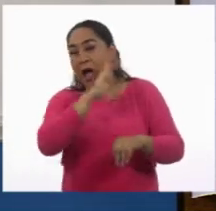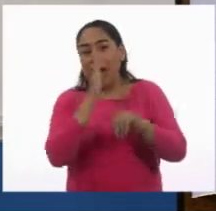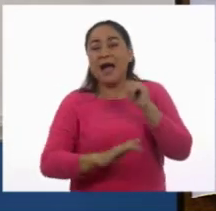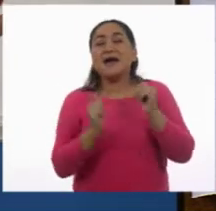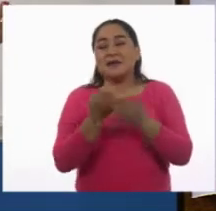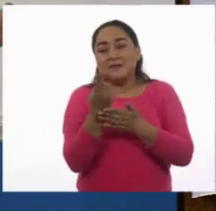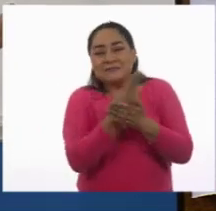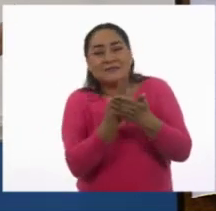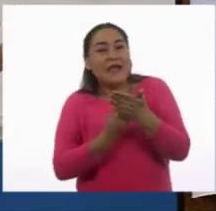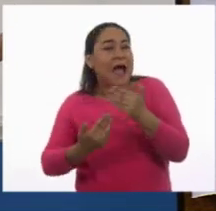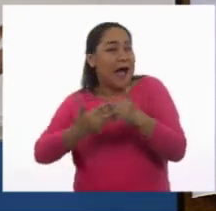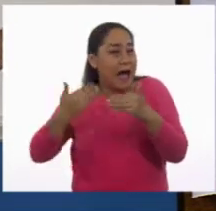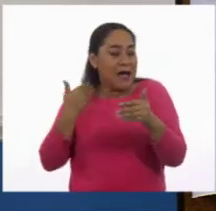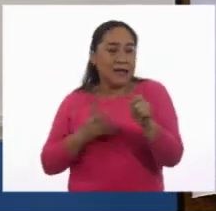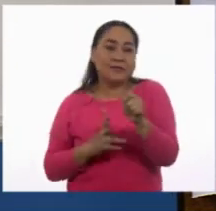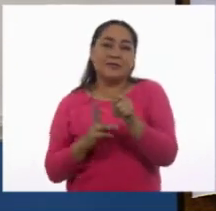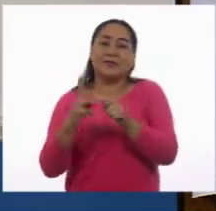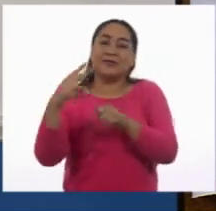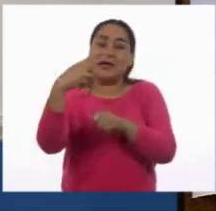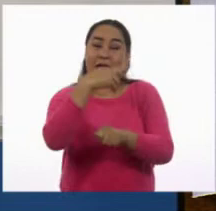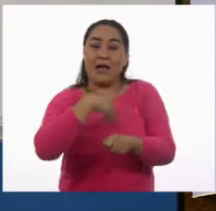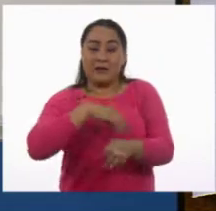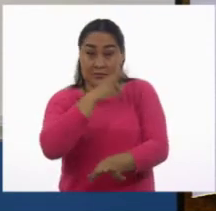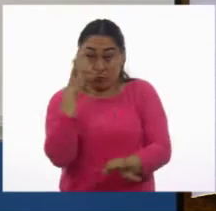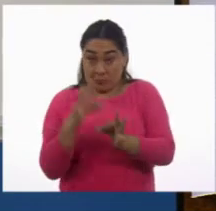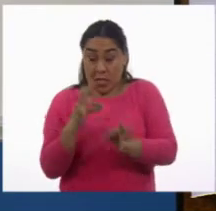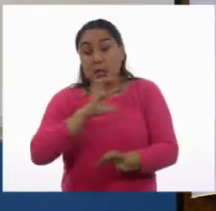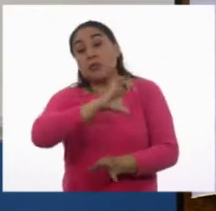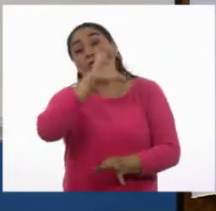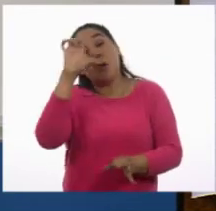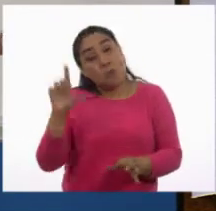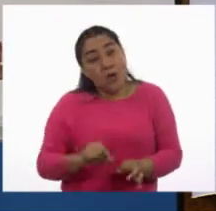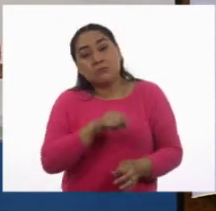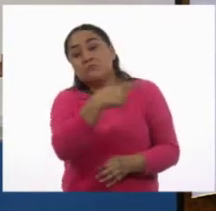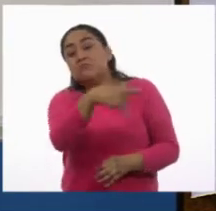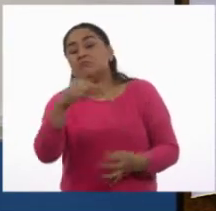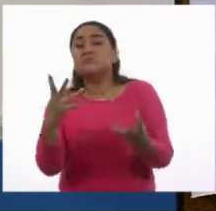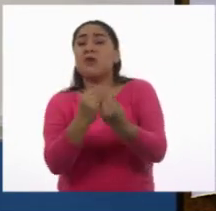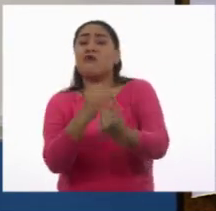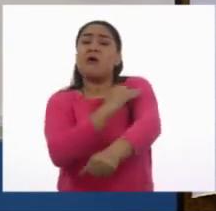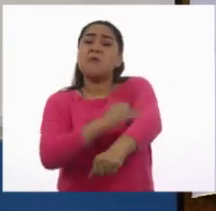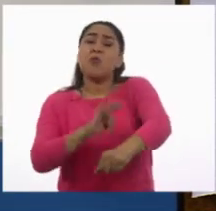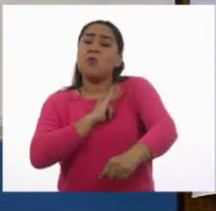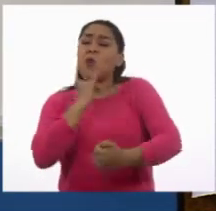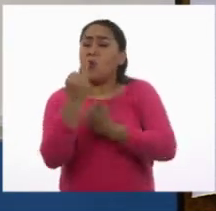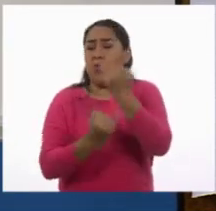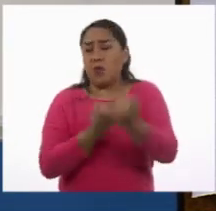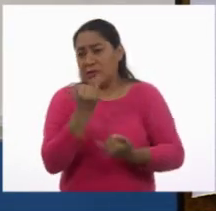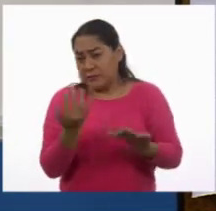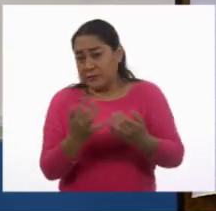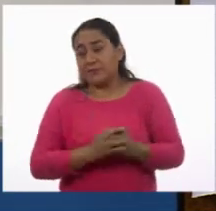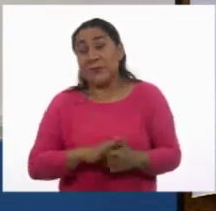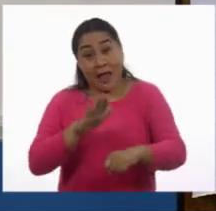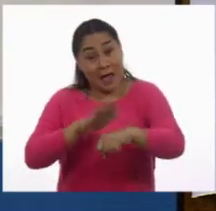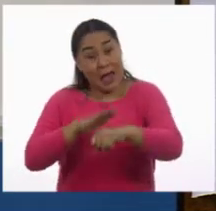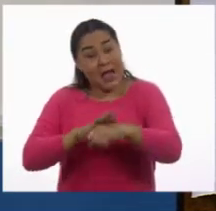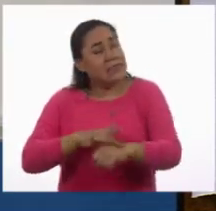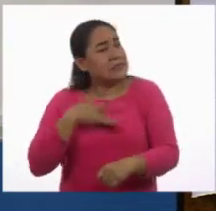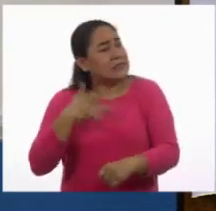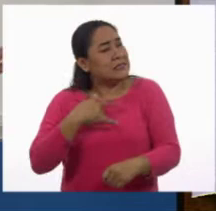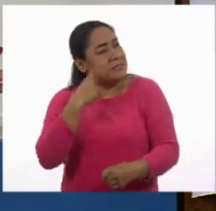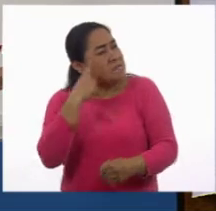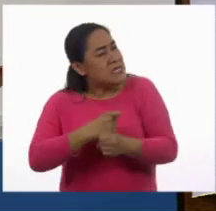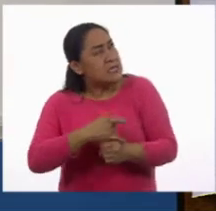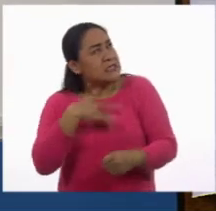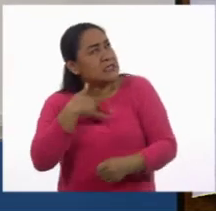y de recortar los dos tableros para poder jugar con alguien de su familia. Ajá. Recuerden que el principal reto al que los